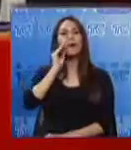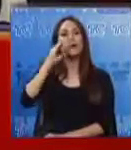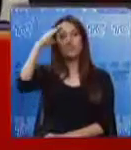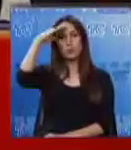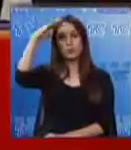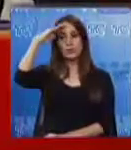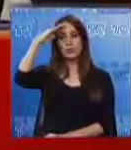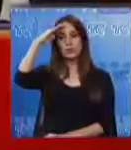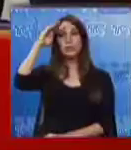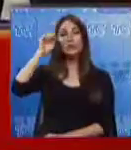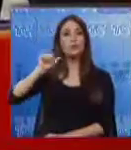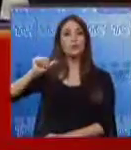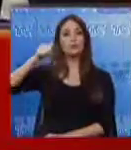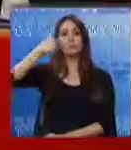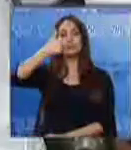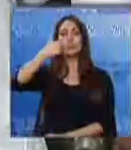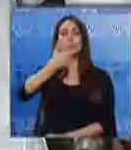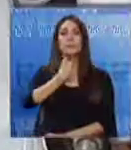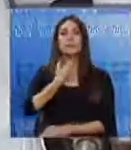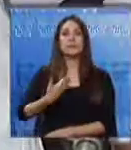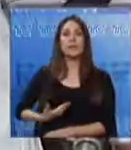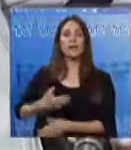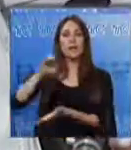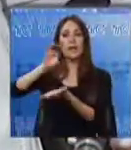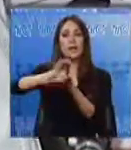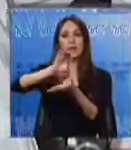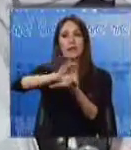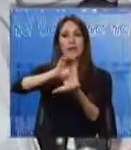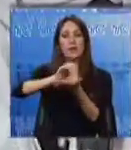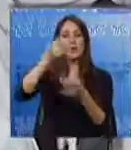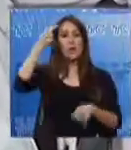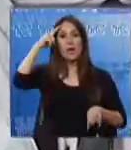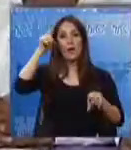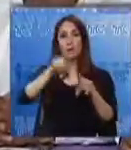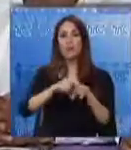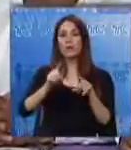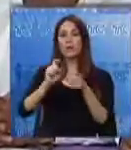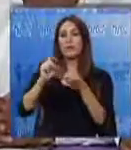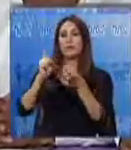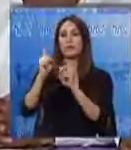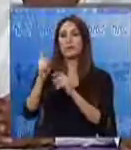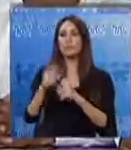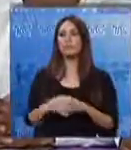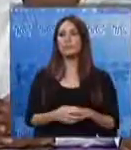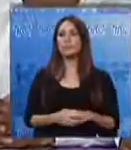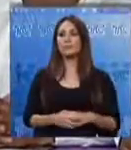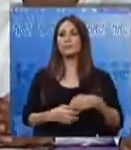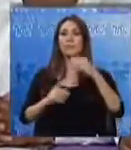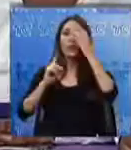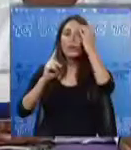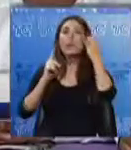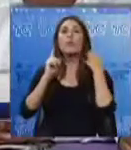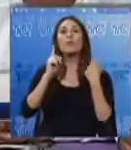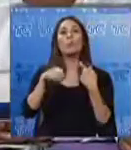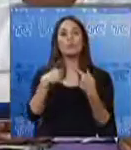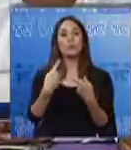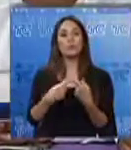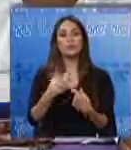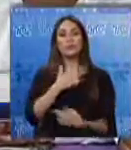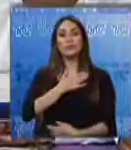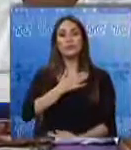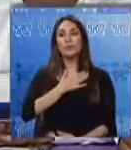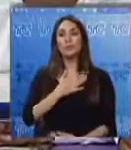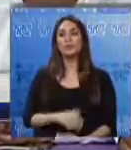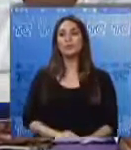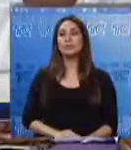Moncayo se convierte entonces en el candidato a la presidencia de la República por el Acuerdo Nacional por el Cambio. El día que yo tuerza